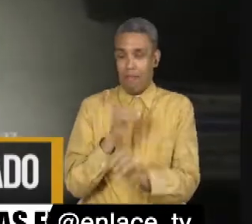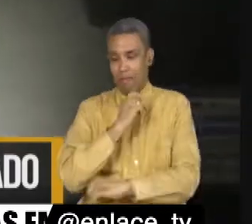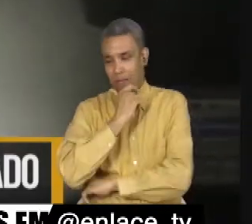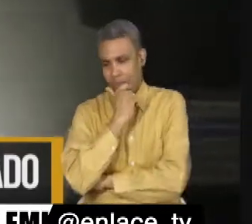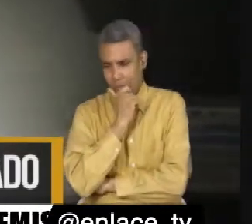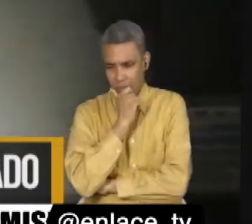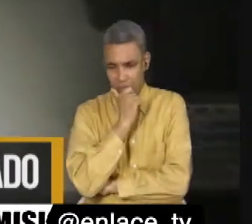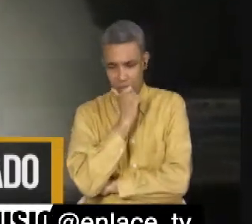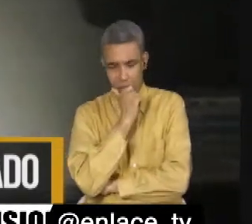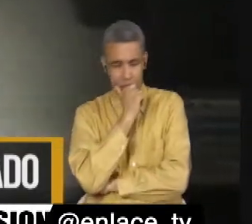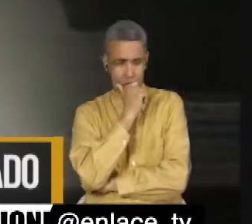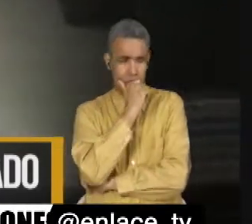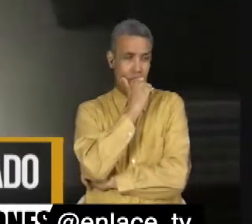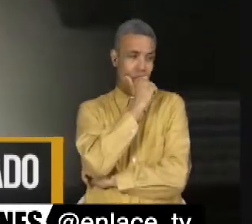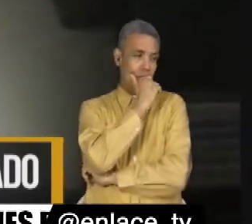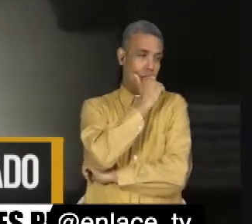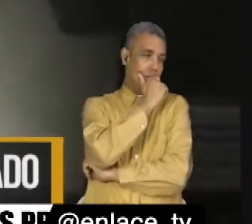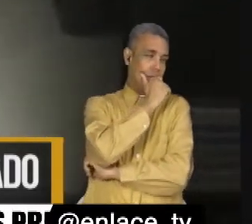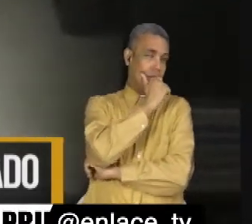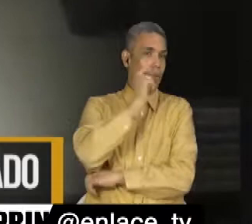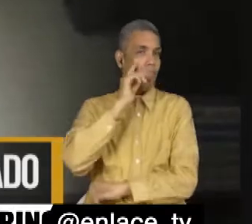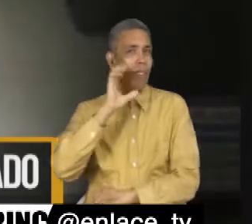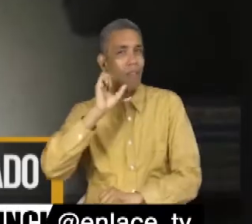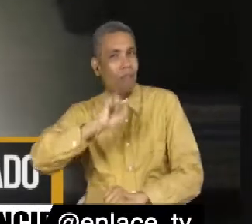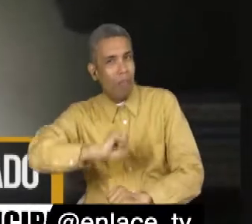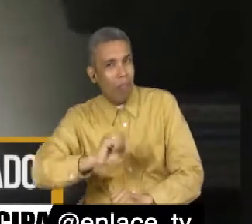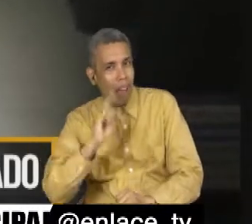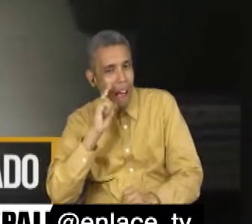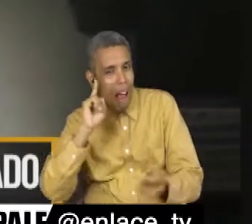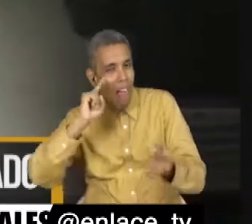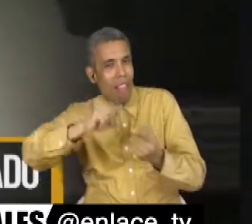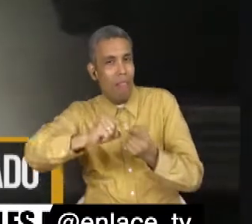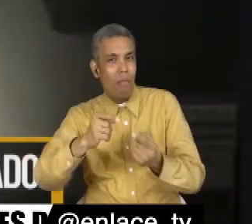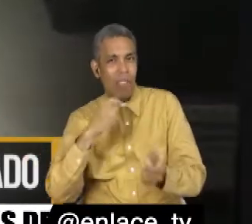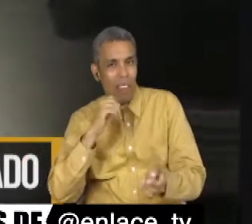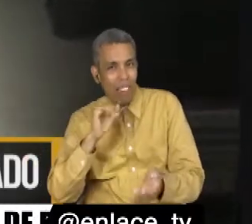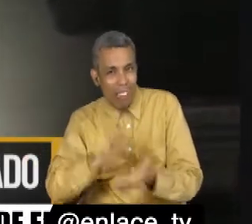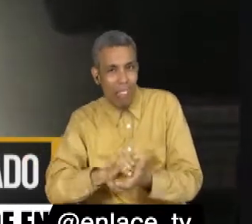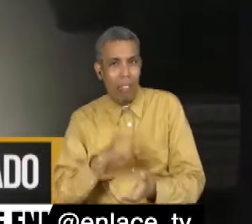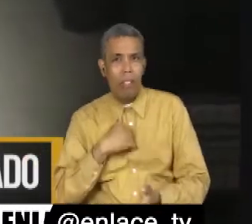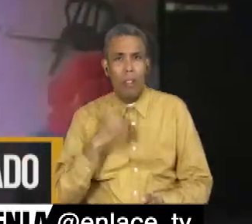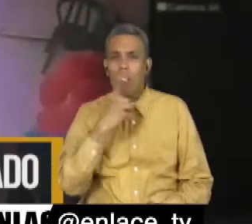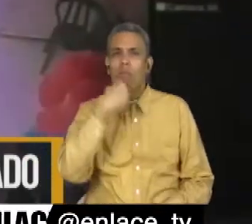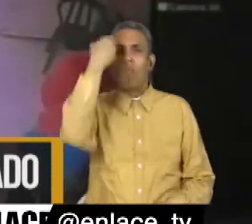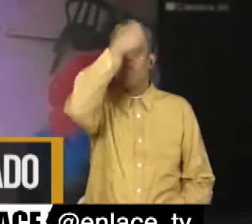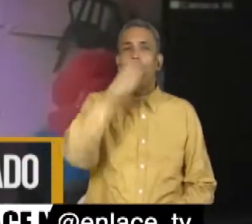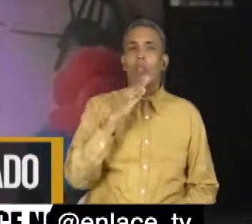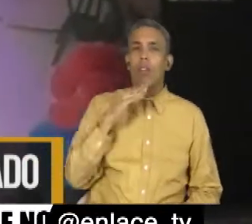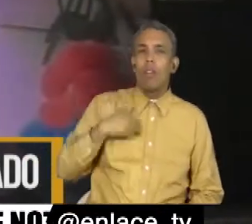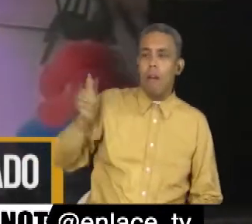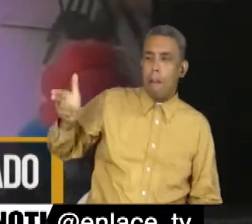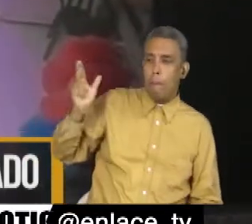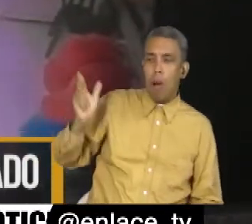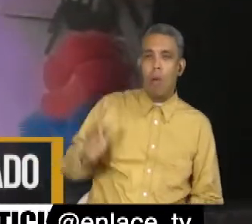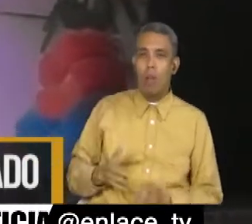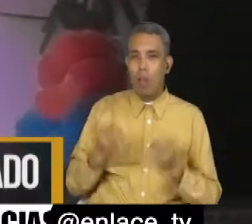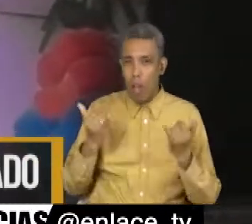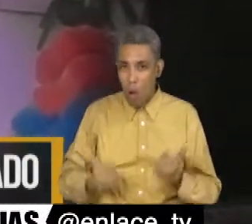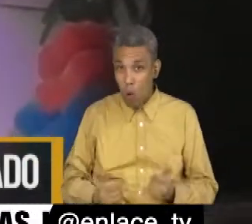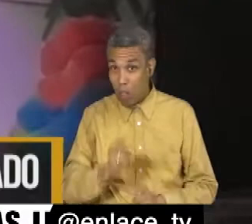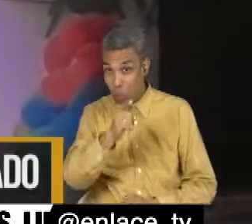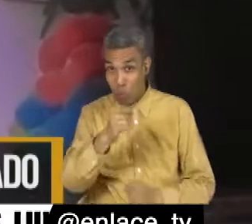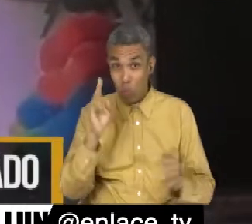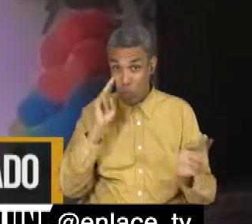se convierten en sus víctimas. Con este video, las autoridades buscan al responsable del ataque armado y ofrecen una